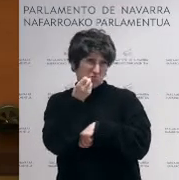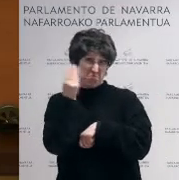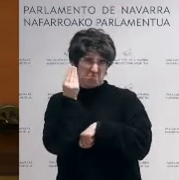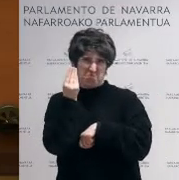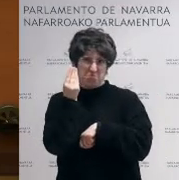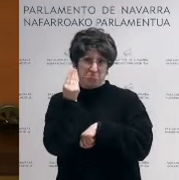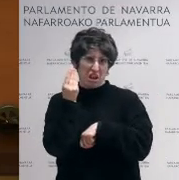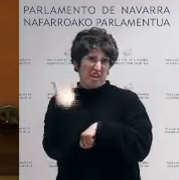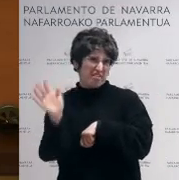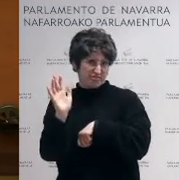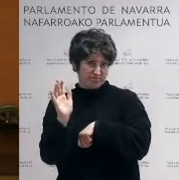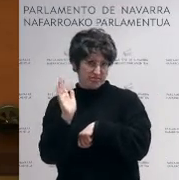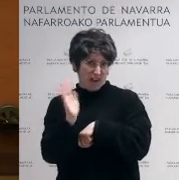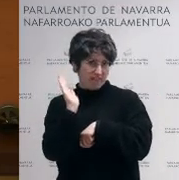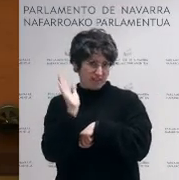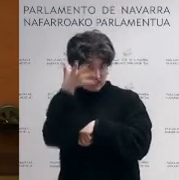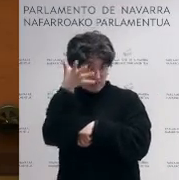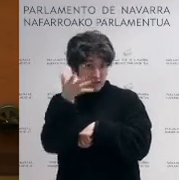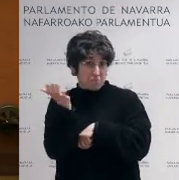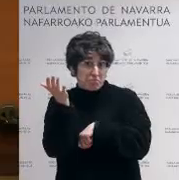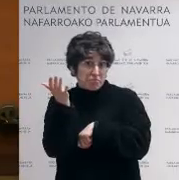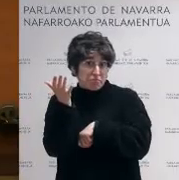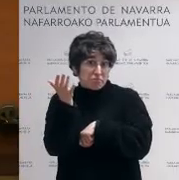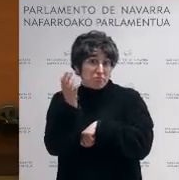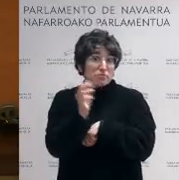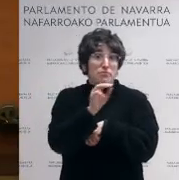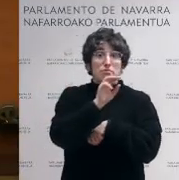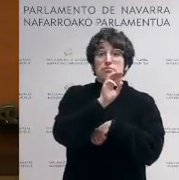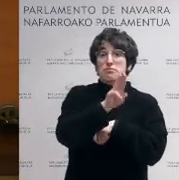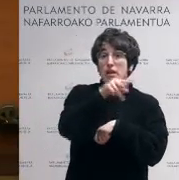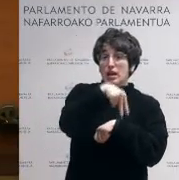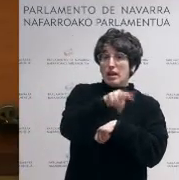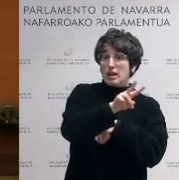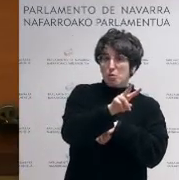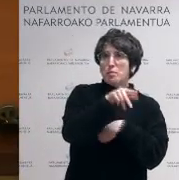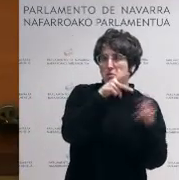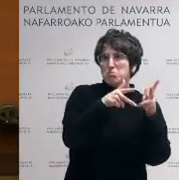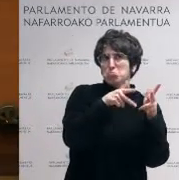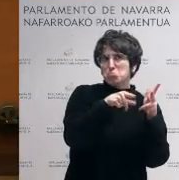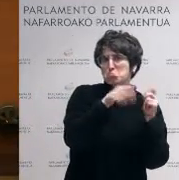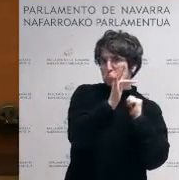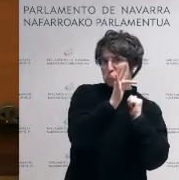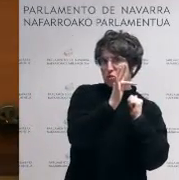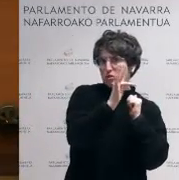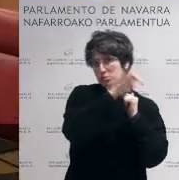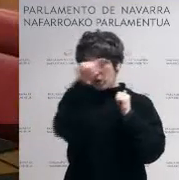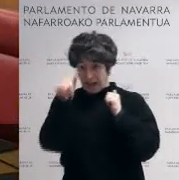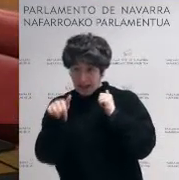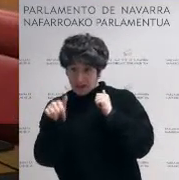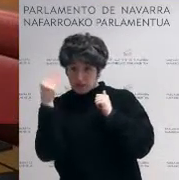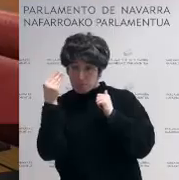¿Por qué lo que el PNV considera positivo para la comunidad autónoma vasca lo considera negativo para Navarra? ¿Por